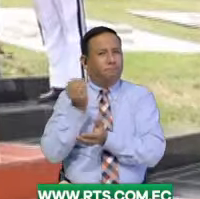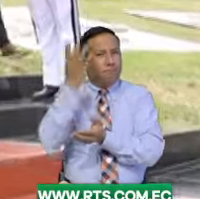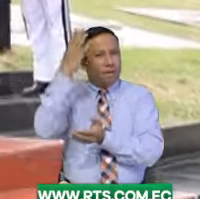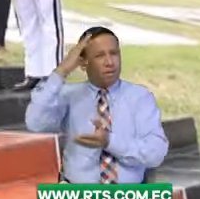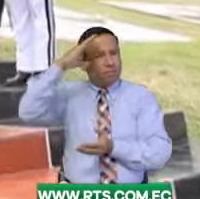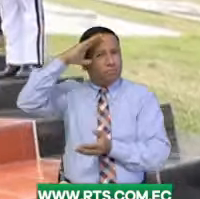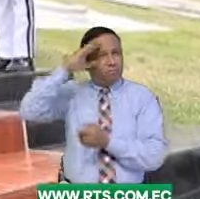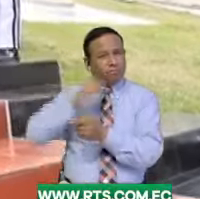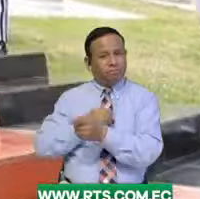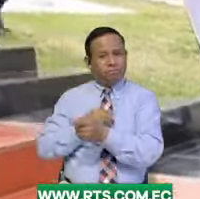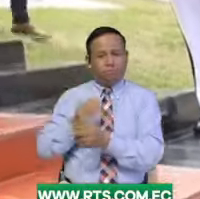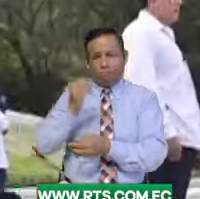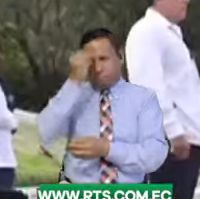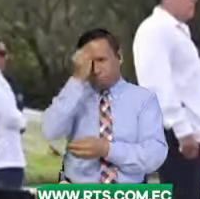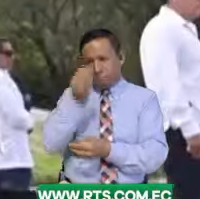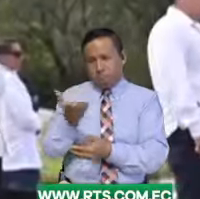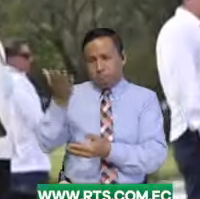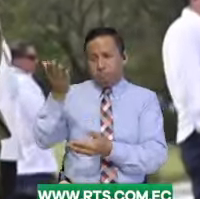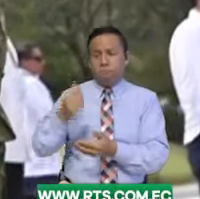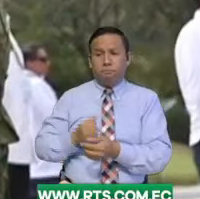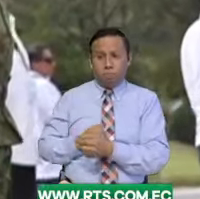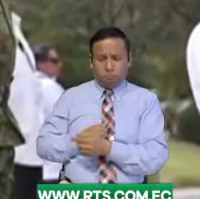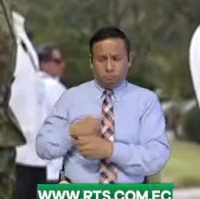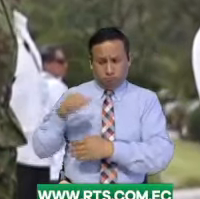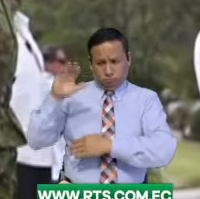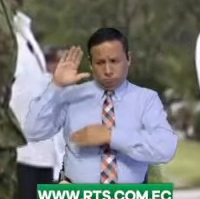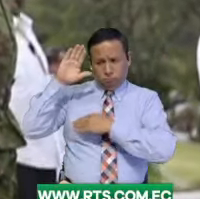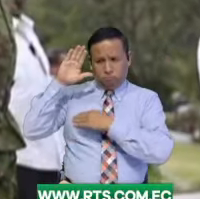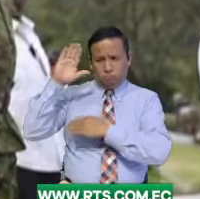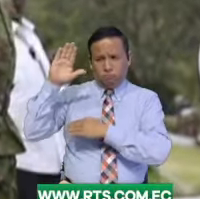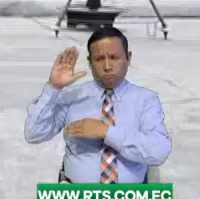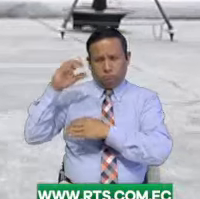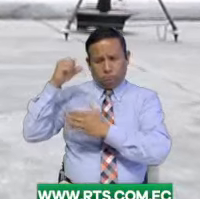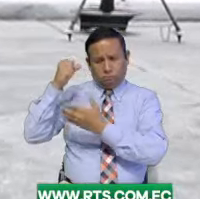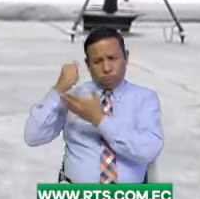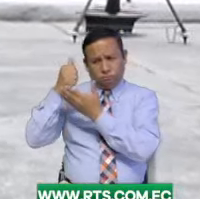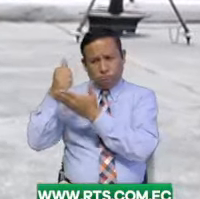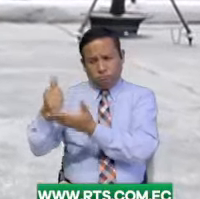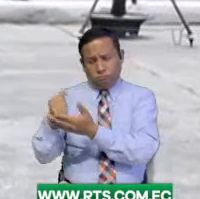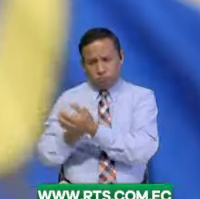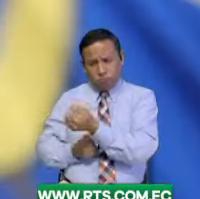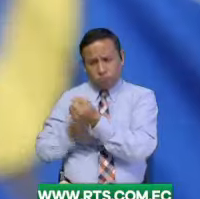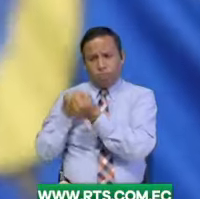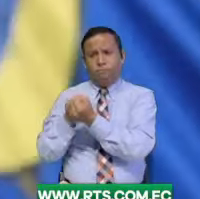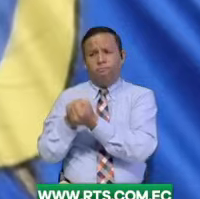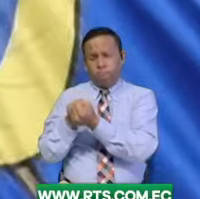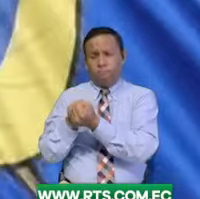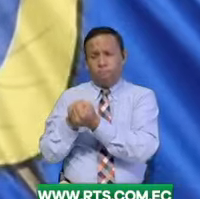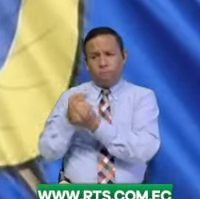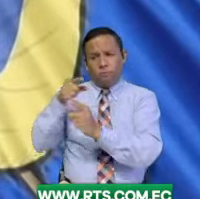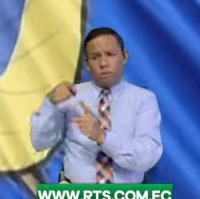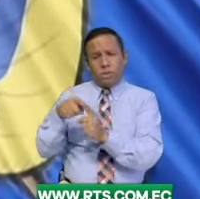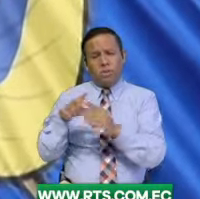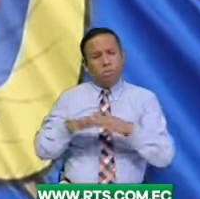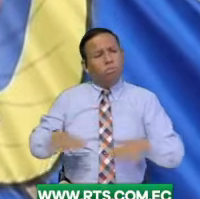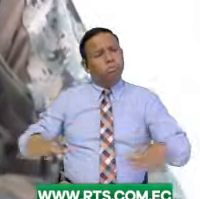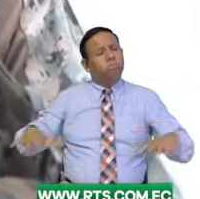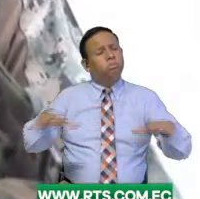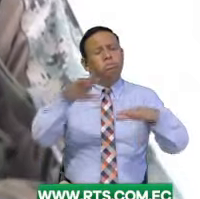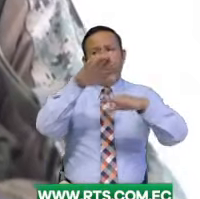Allí reiteró su compromiso de ayuda incansable hacia las fuerzas del orden para devolver la calma a